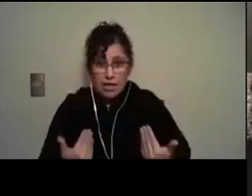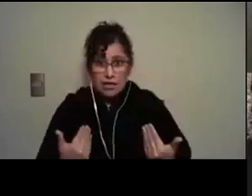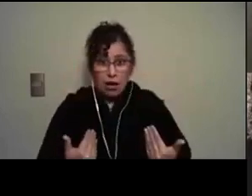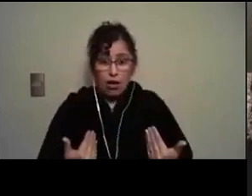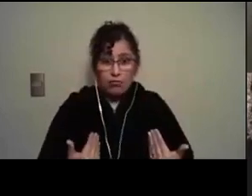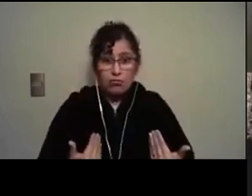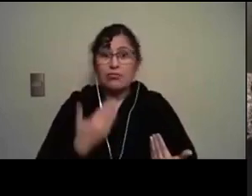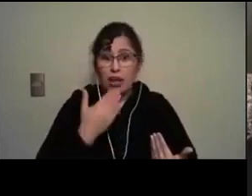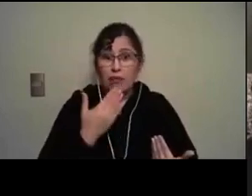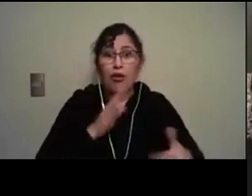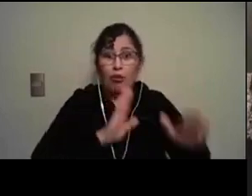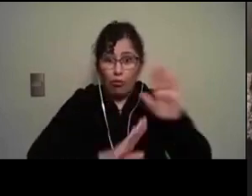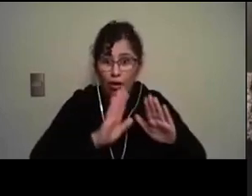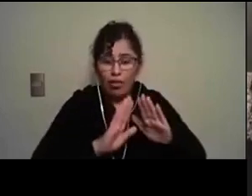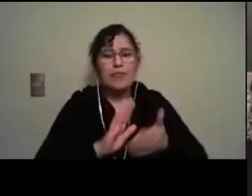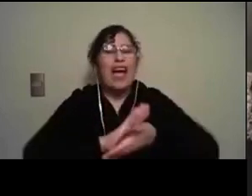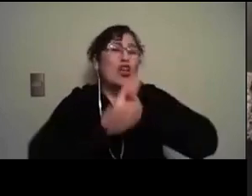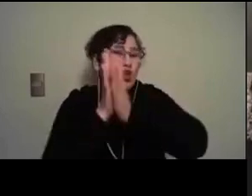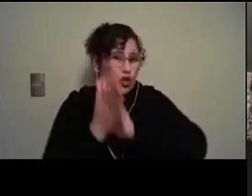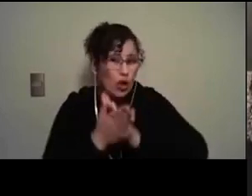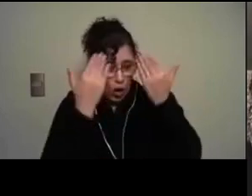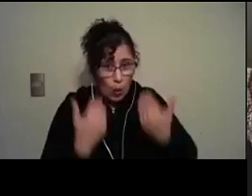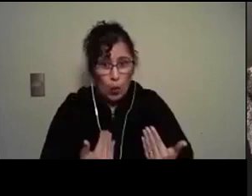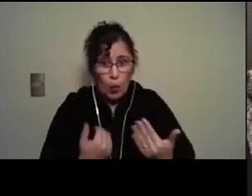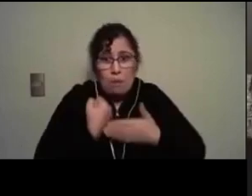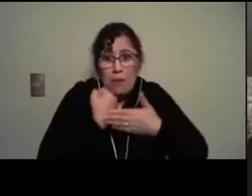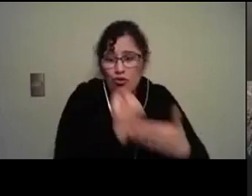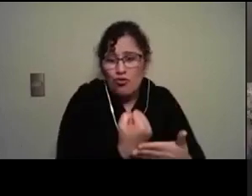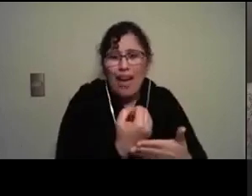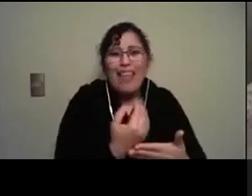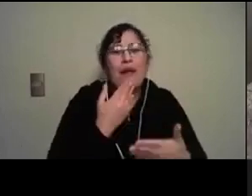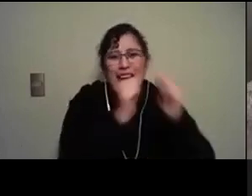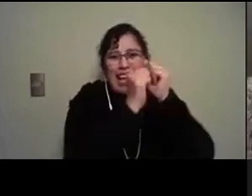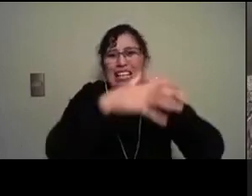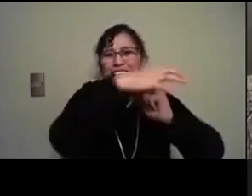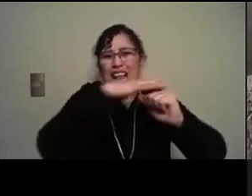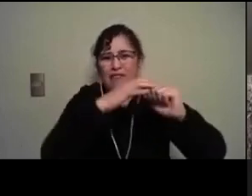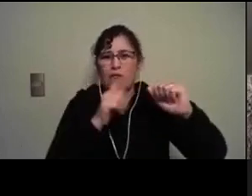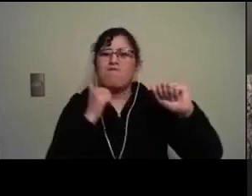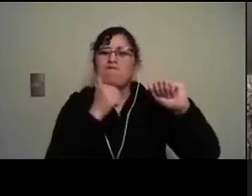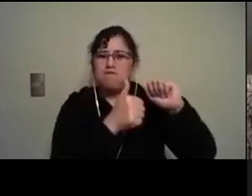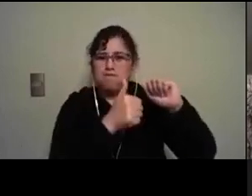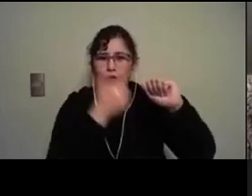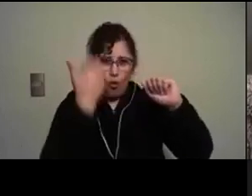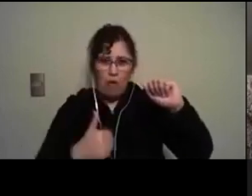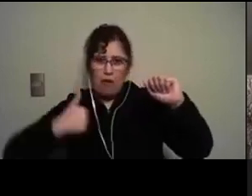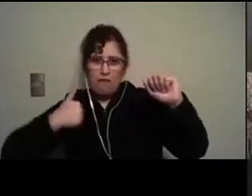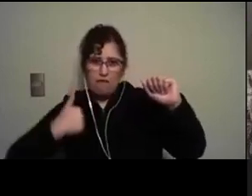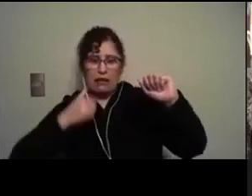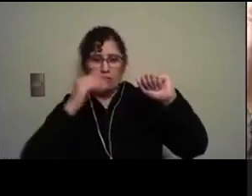lo que le hace bien al cuerpo, le va a hacer bien al cerebro, ¿ya? Claro. Ujú.